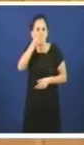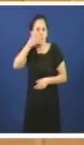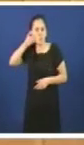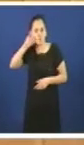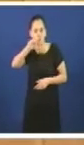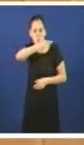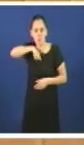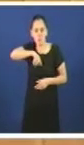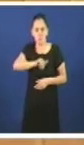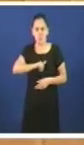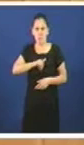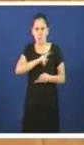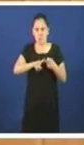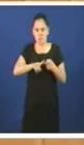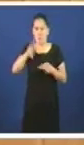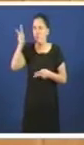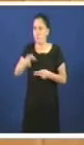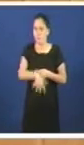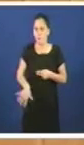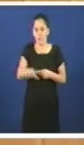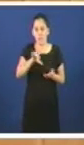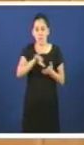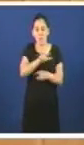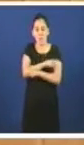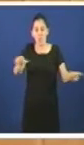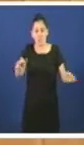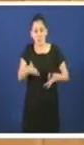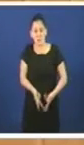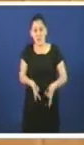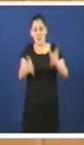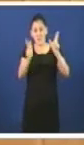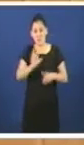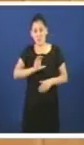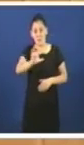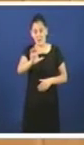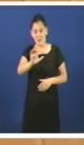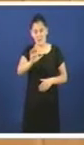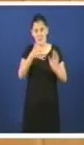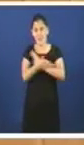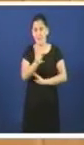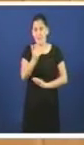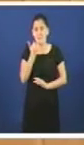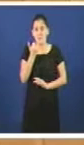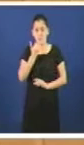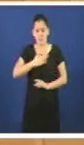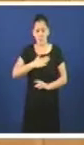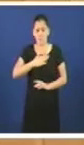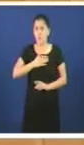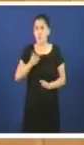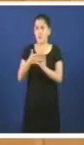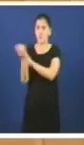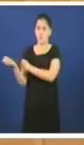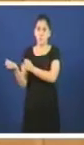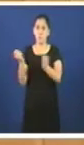y de dónde vimos que adams tierras libres en un país que te un idioma deseo propio no un importado idioma a